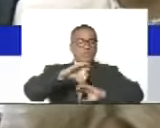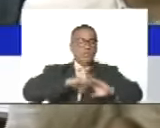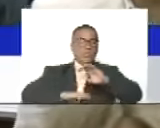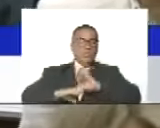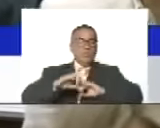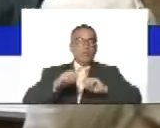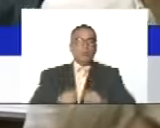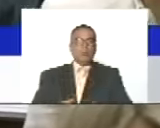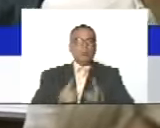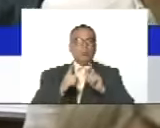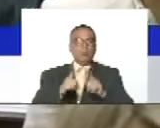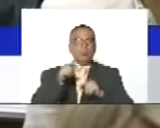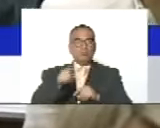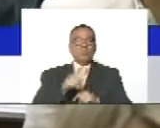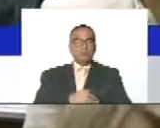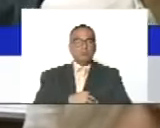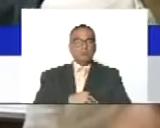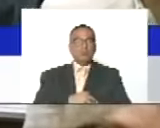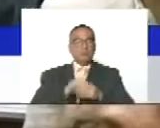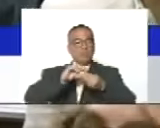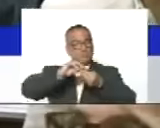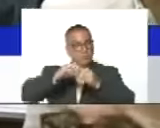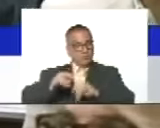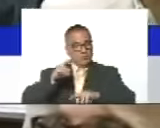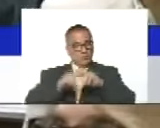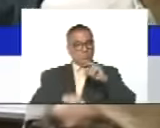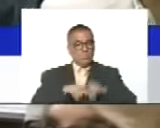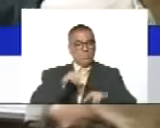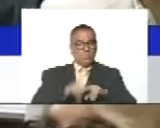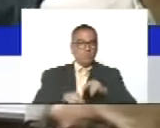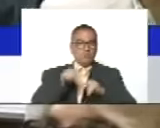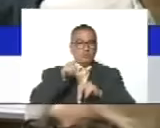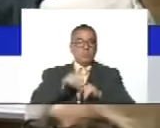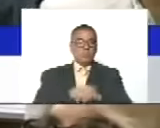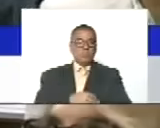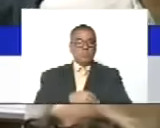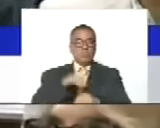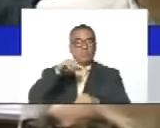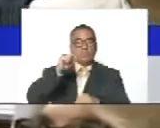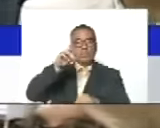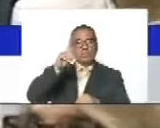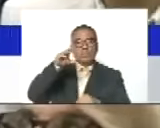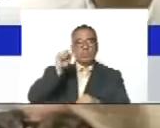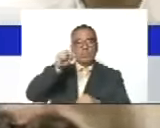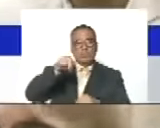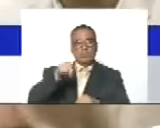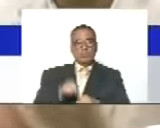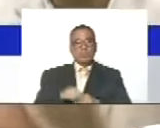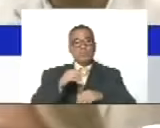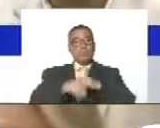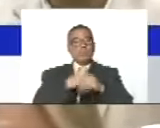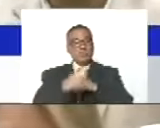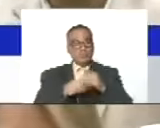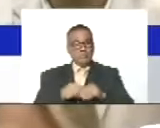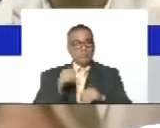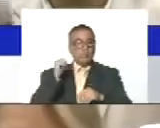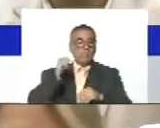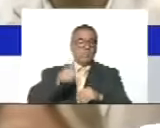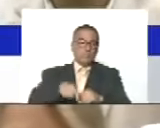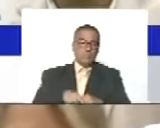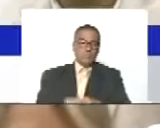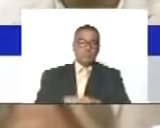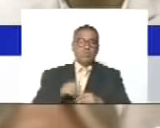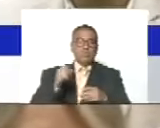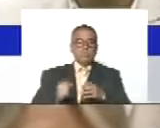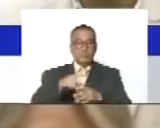que permita la reconstrucción del ADN de las formas tradicionales de